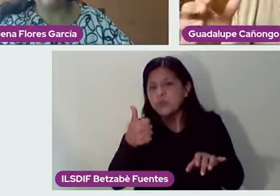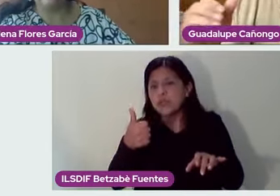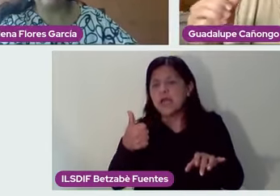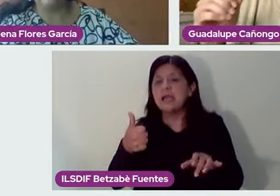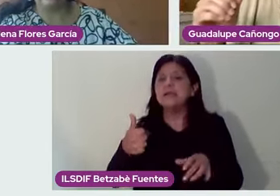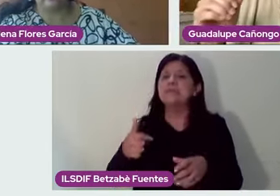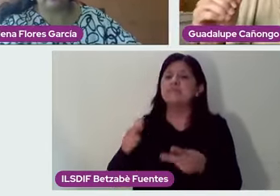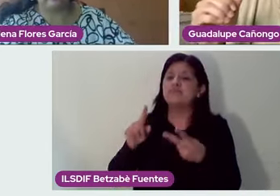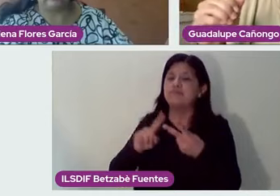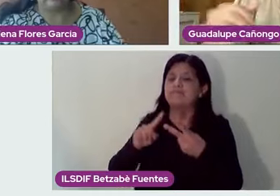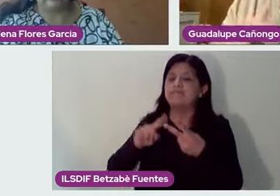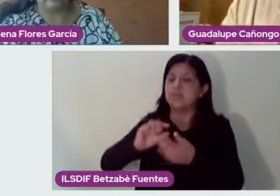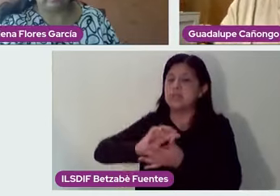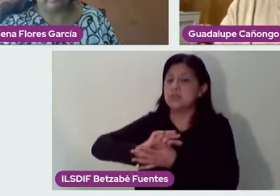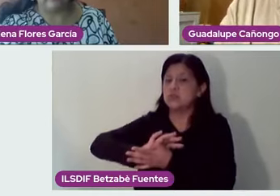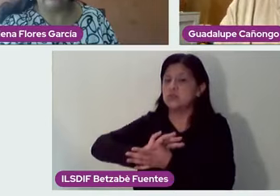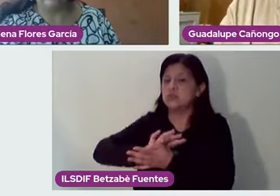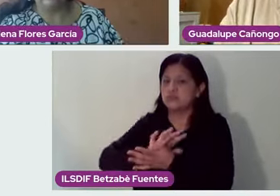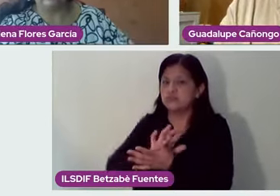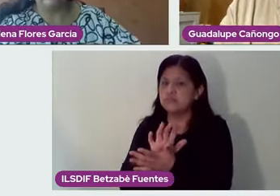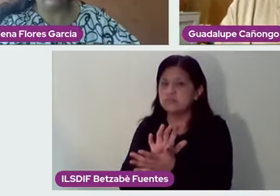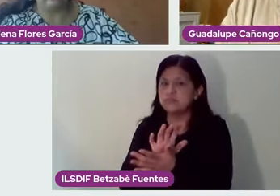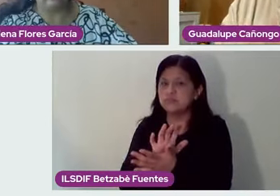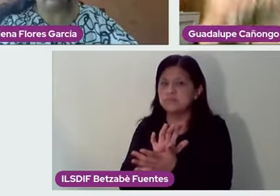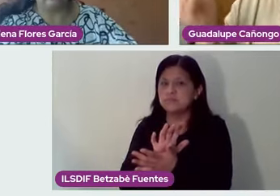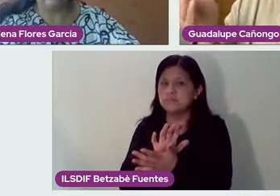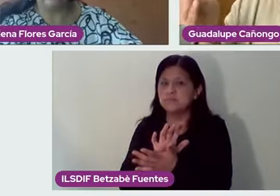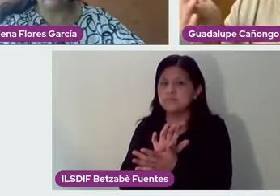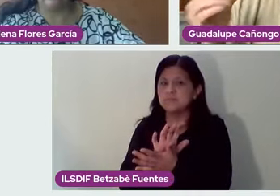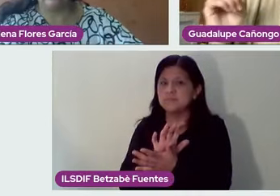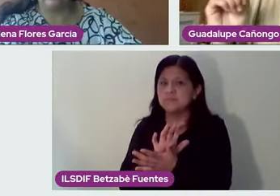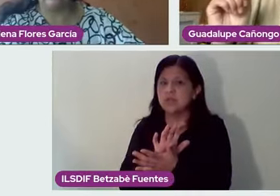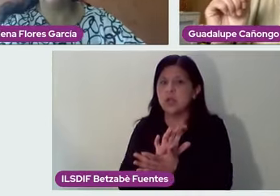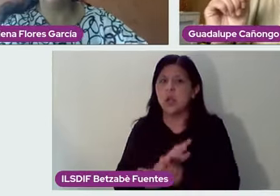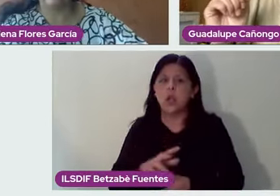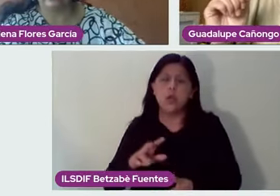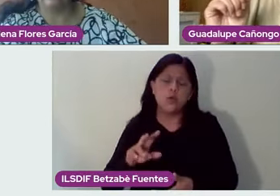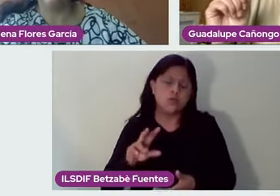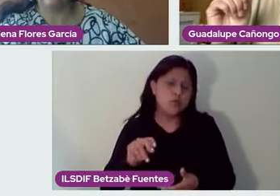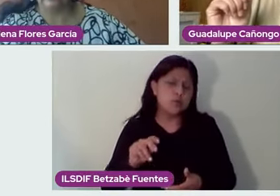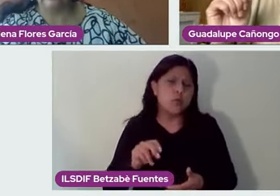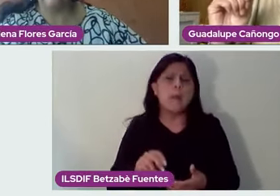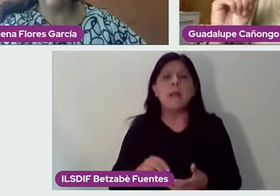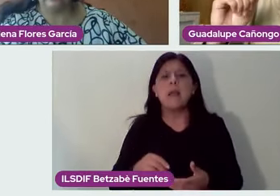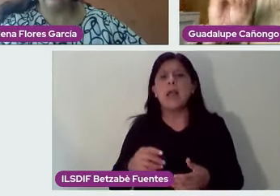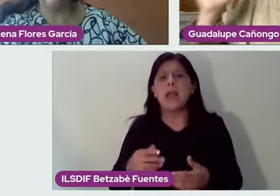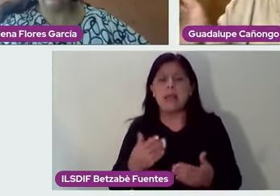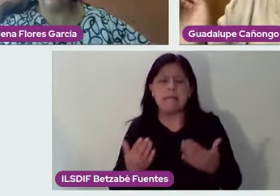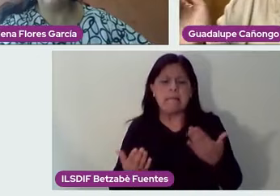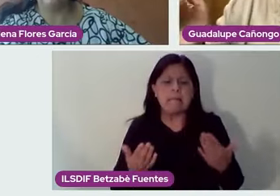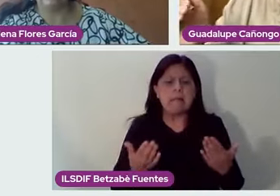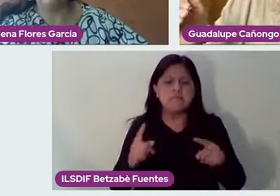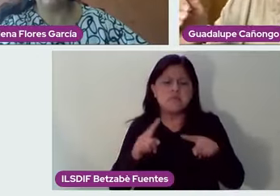términos medios, por supuesto que no es blanco y negro, no es que o